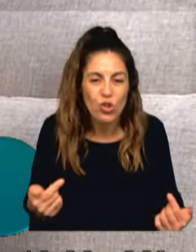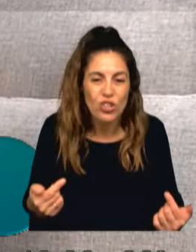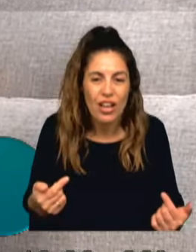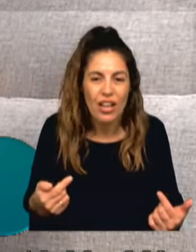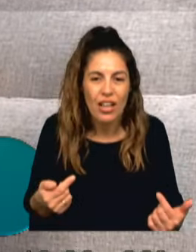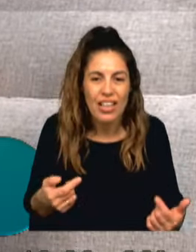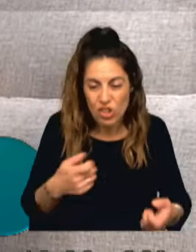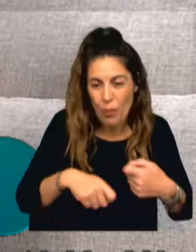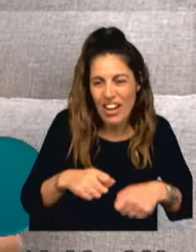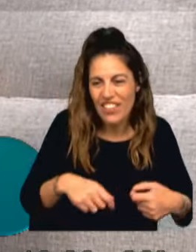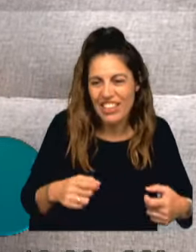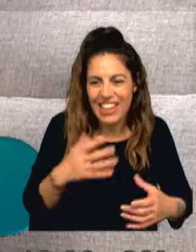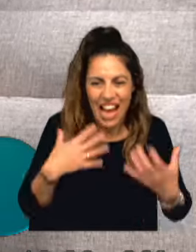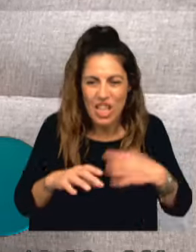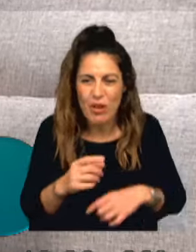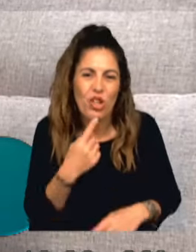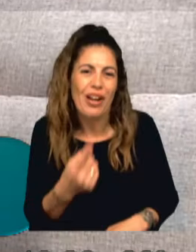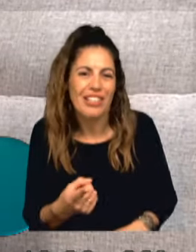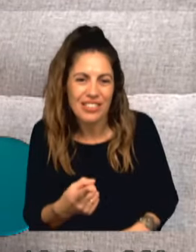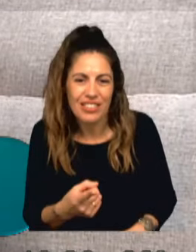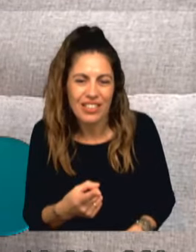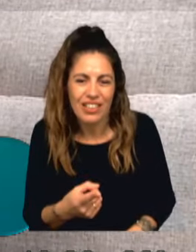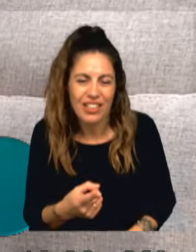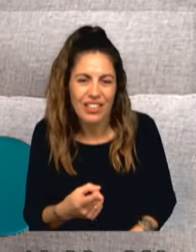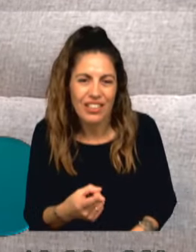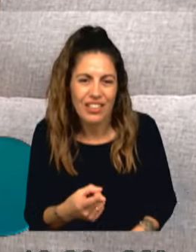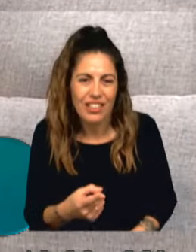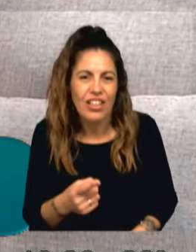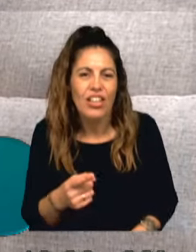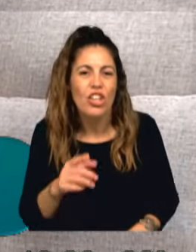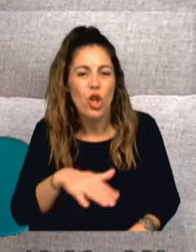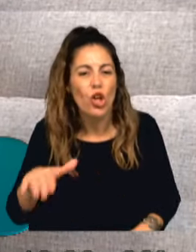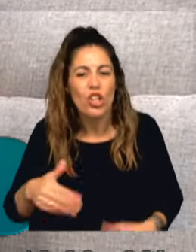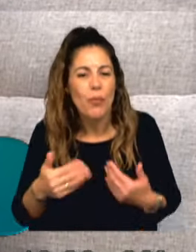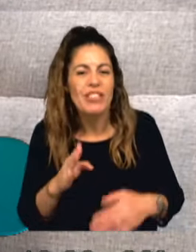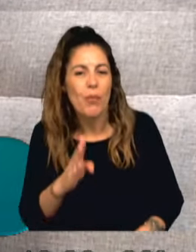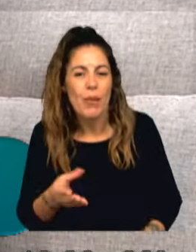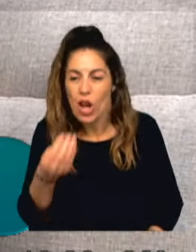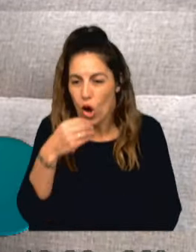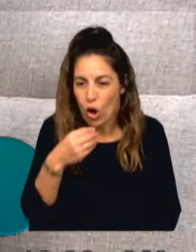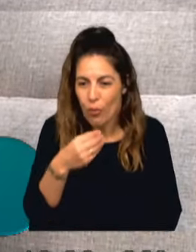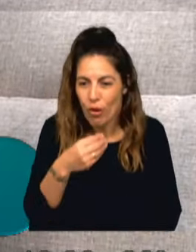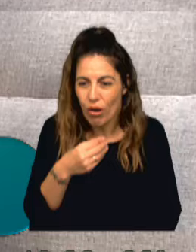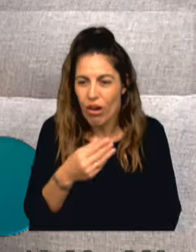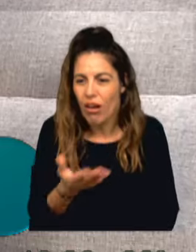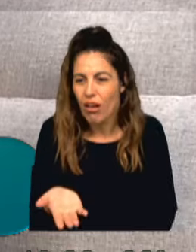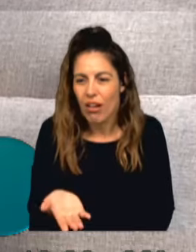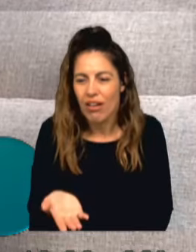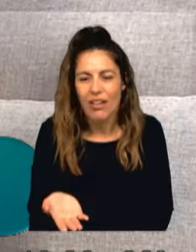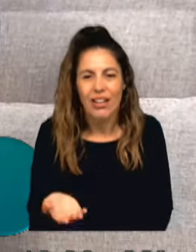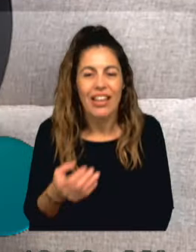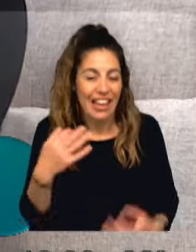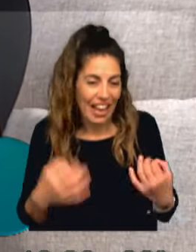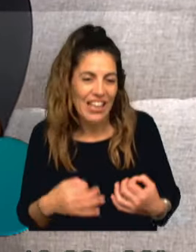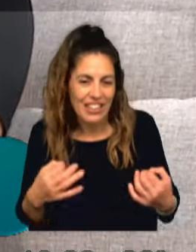son para vender cierto animal no te van a decir mira eh todos los niños empiezan con p los como Eh pero en